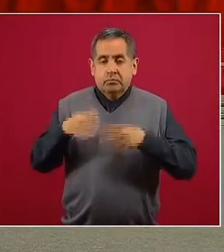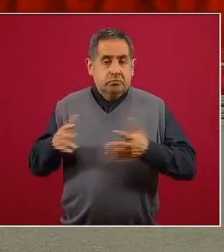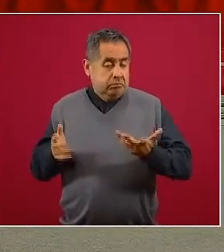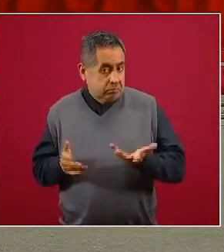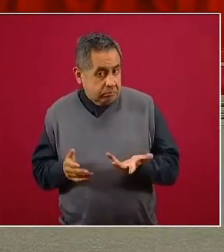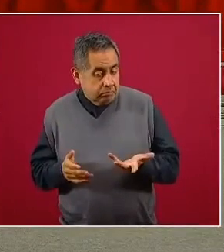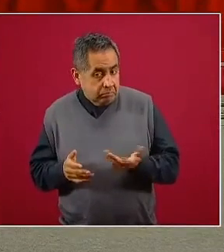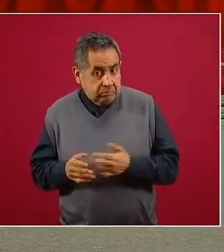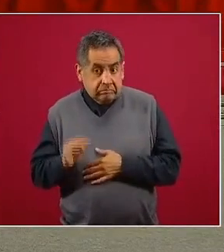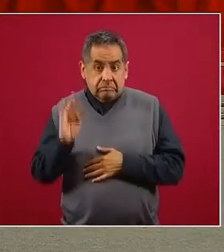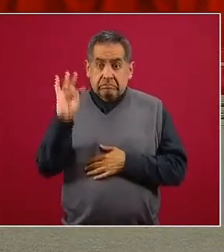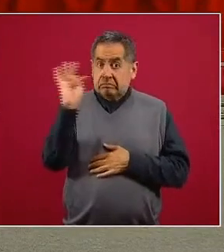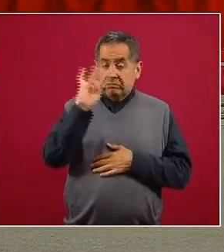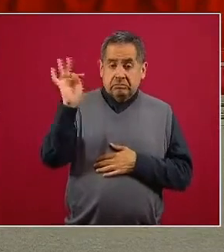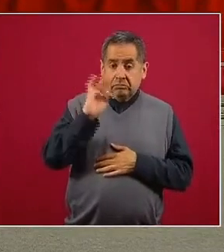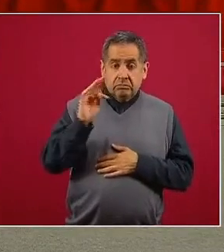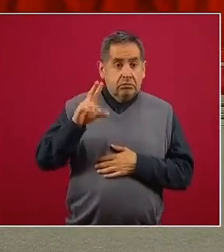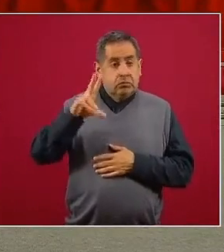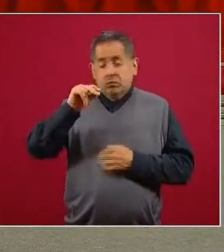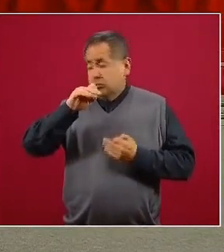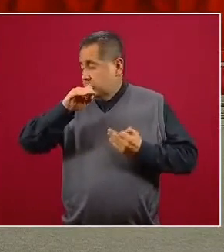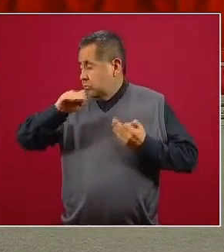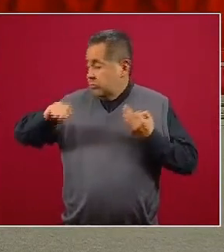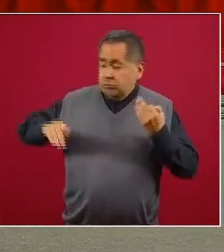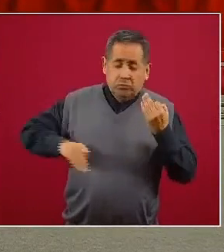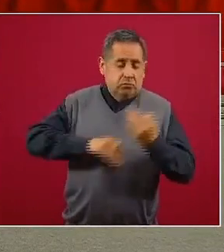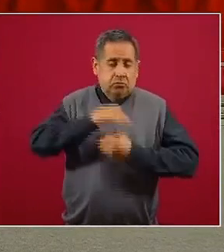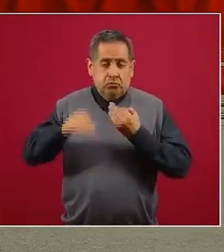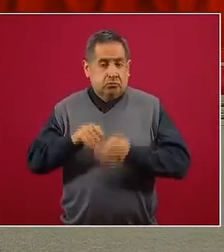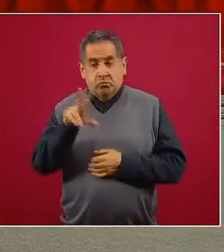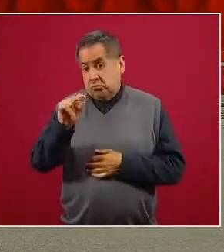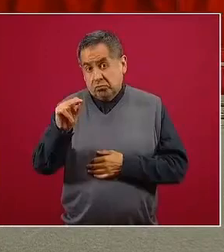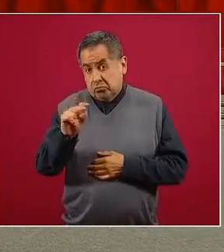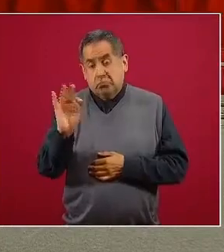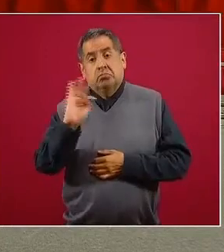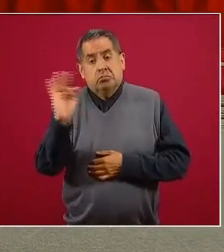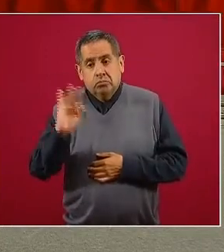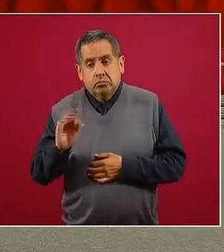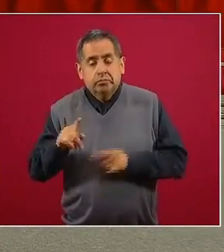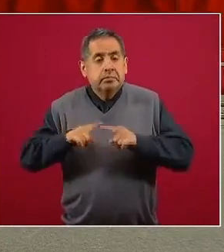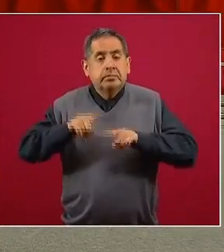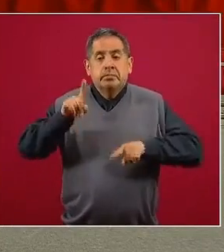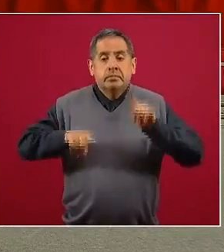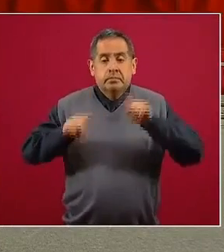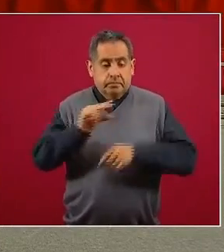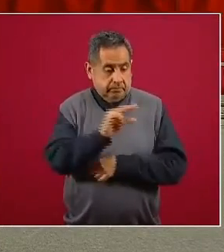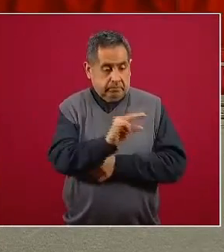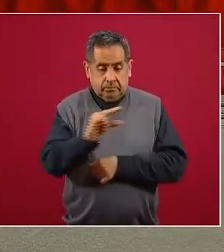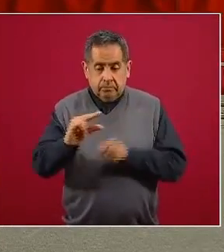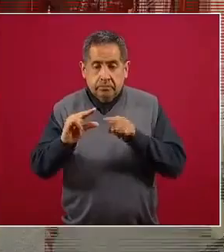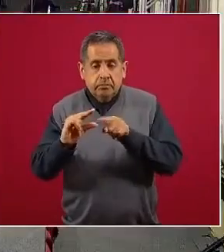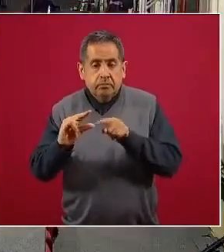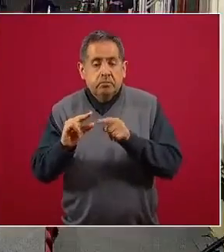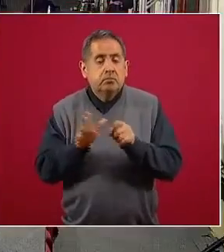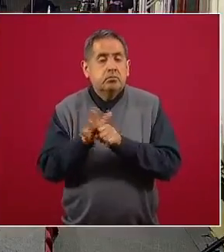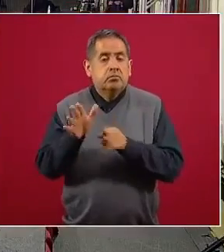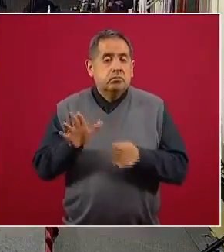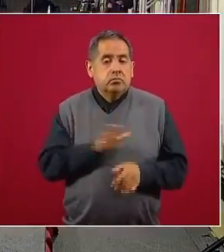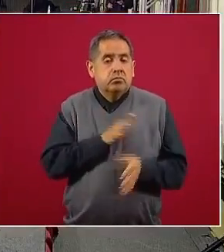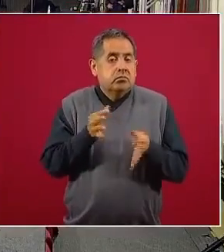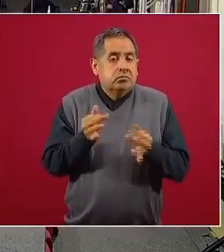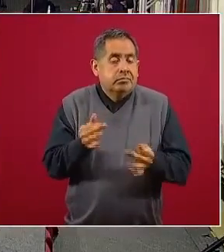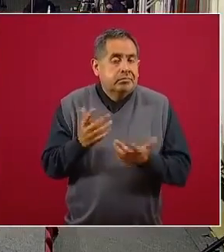Podría no ser dirigido a todas las personas y todo depende de las calidades de las vacunas.